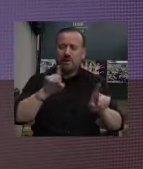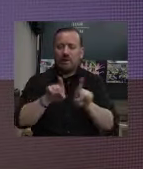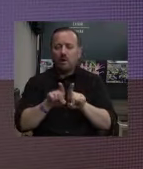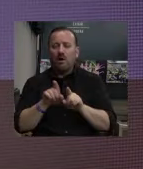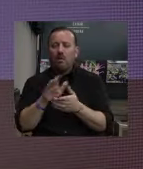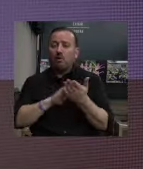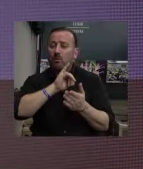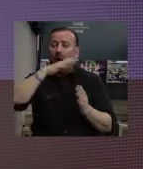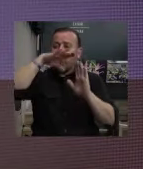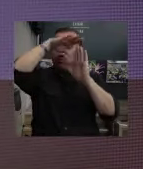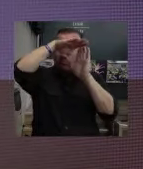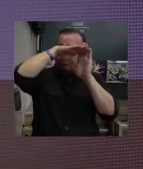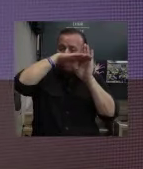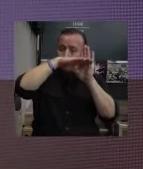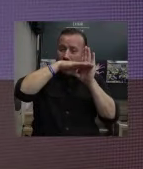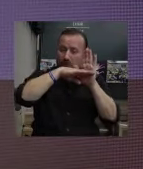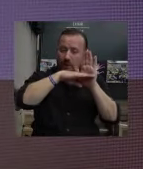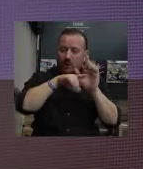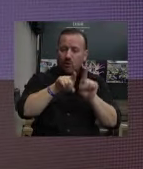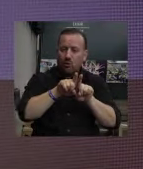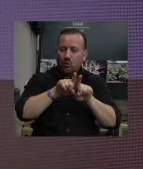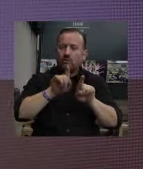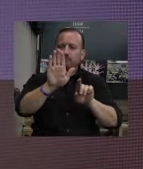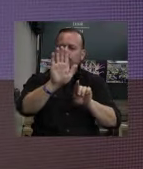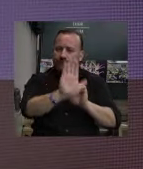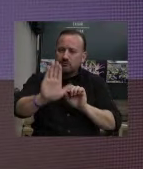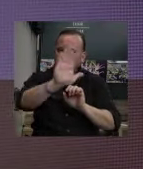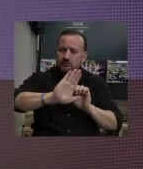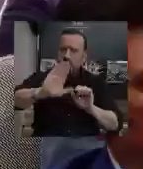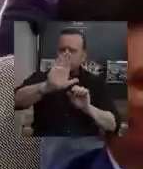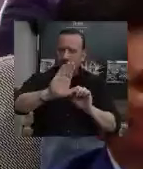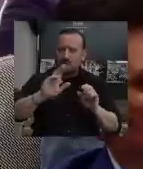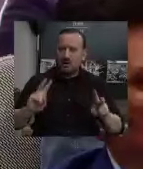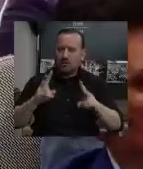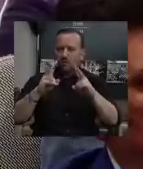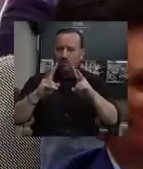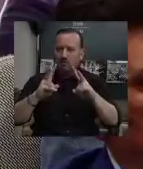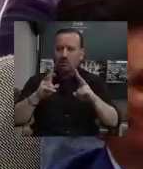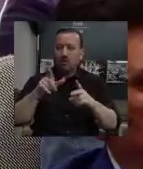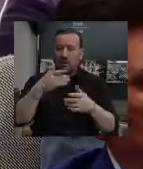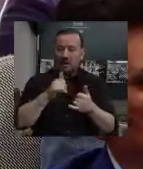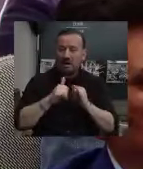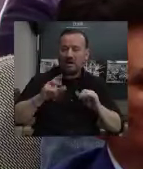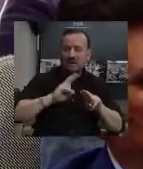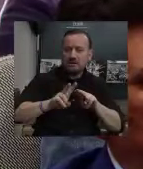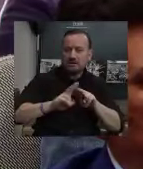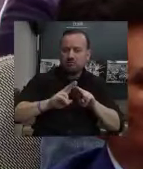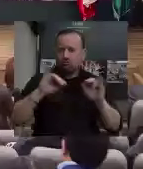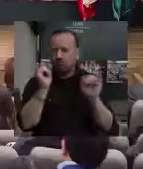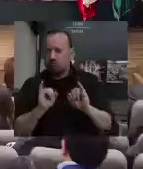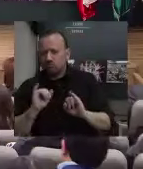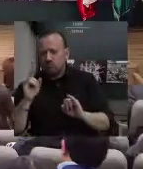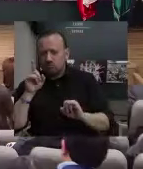baje el nivel del agua conserve la estructura y con los ingenieros desarrollamos un modelo que es